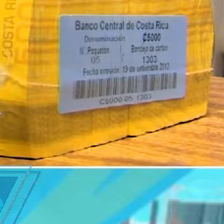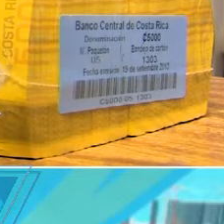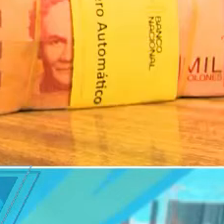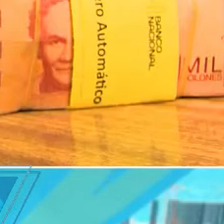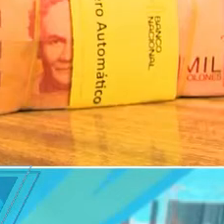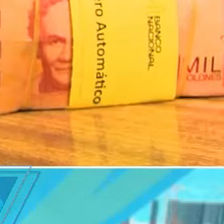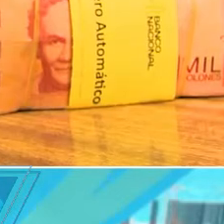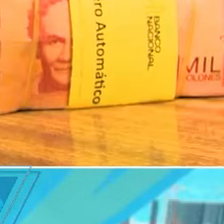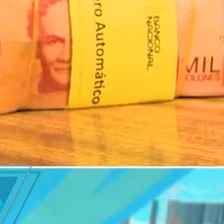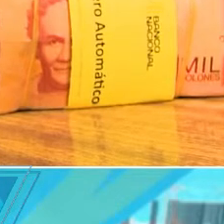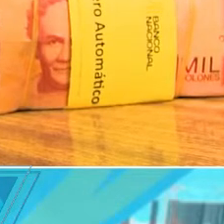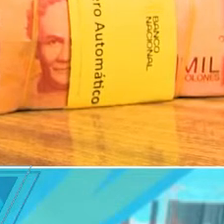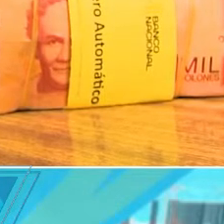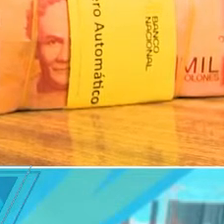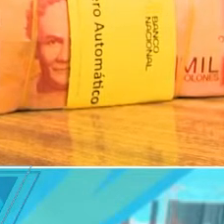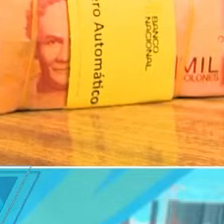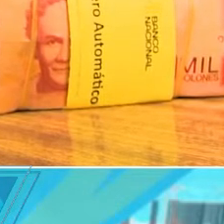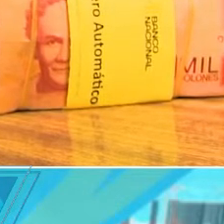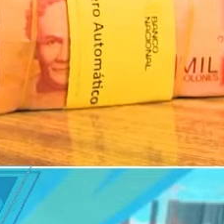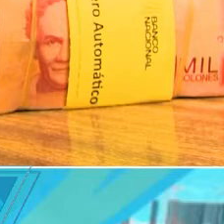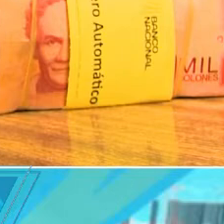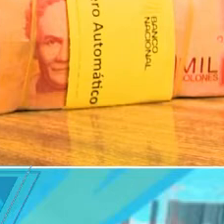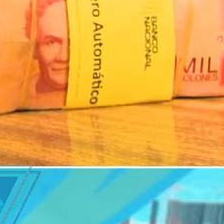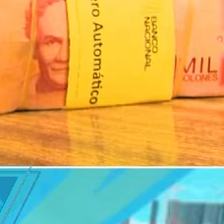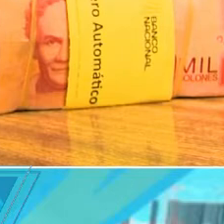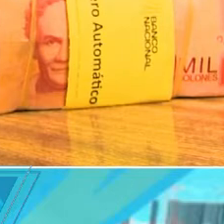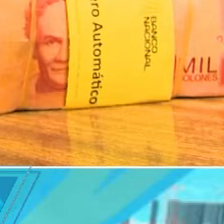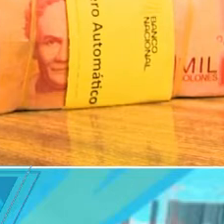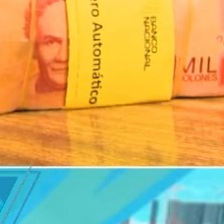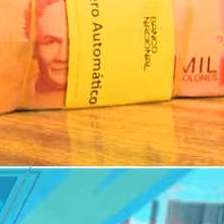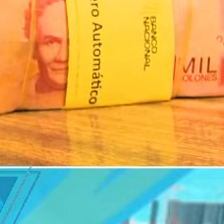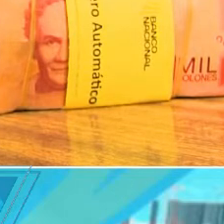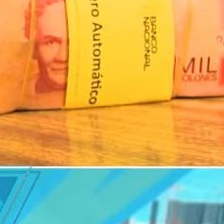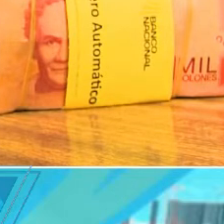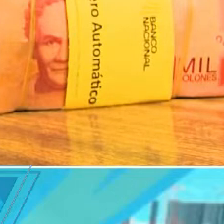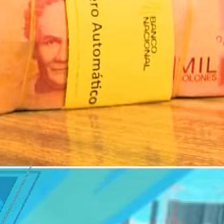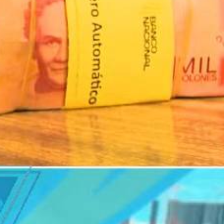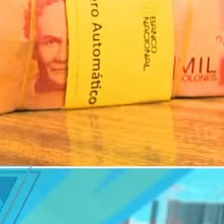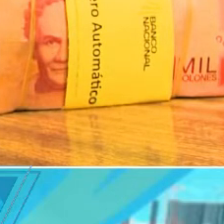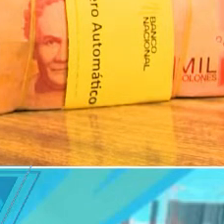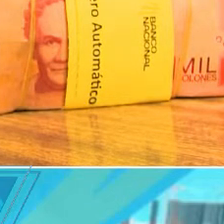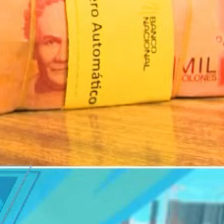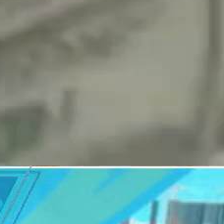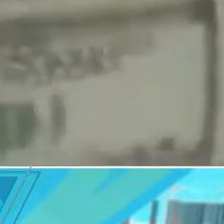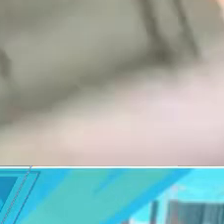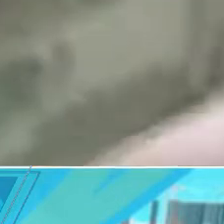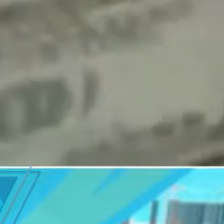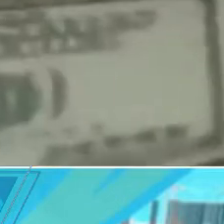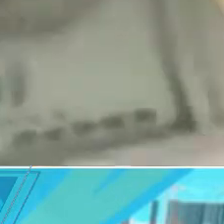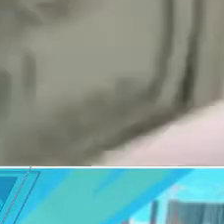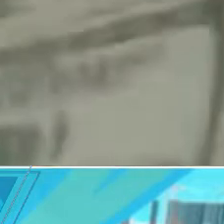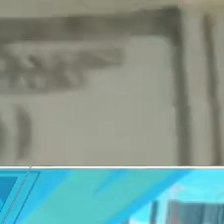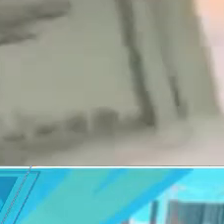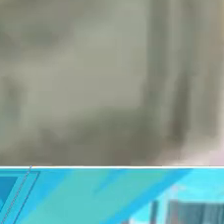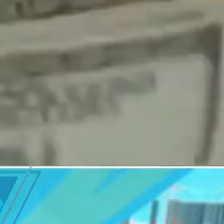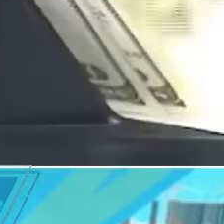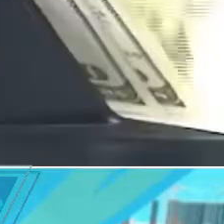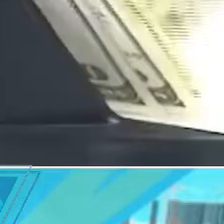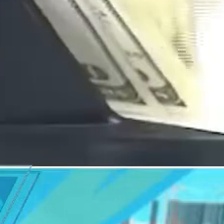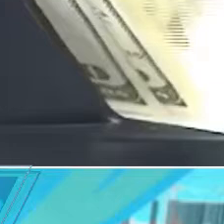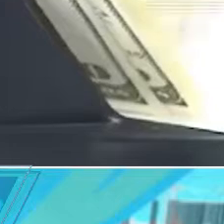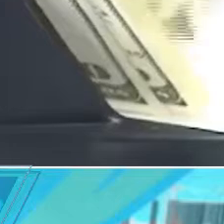país. Históricamente Costa Rica ha sido un país disciplinado con el Fondo Monetario, con el Banco Mundial, ¿verdad? Pero